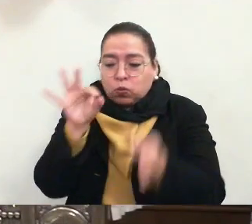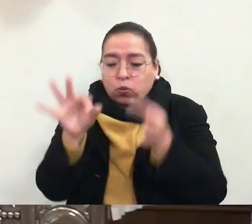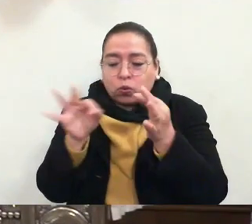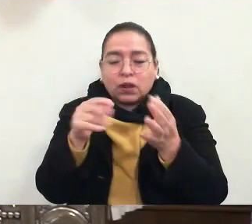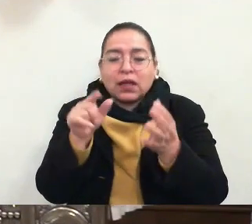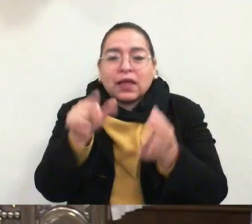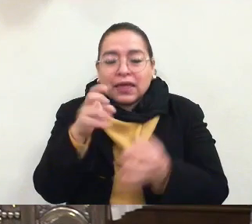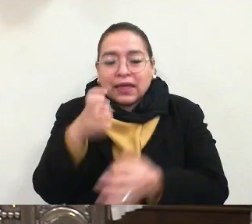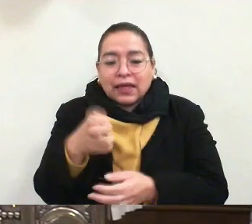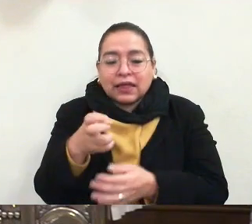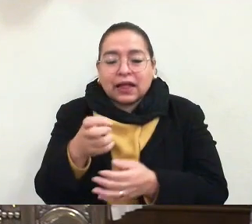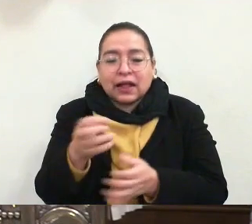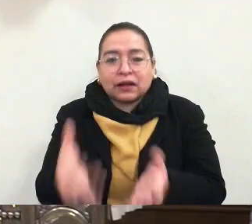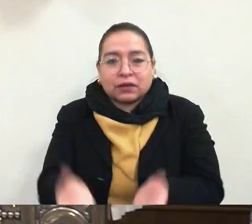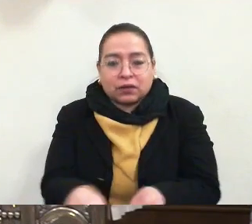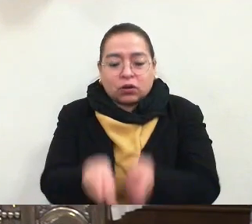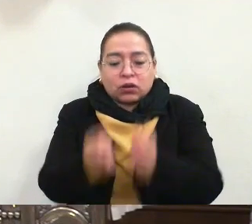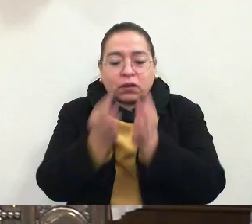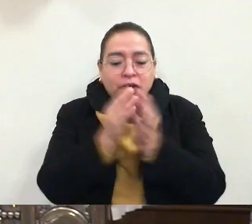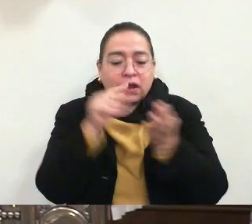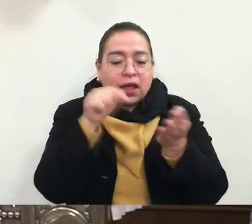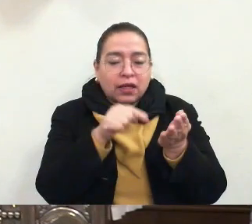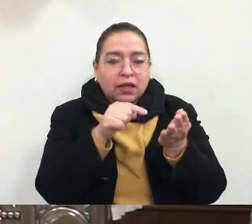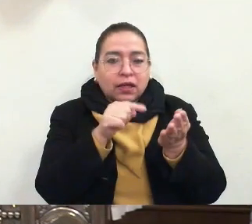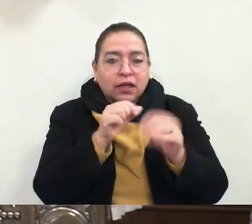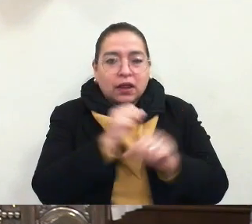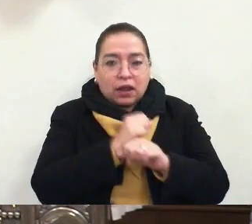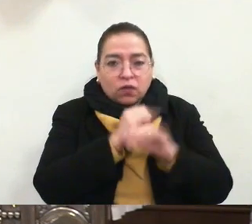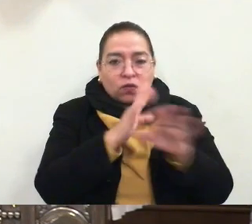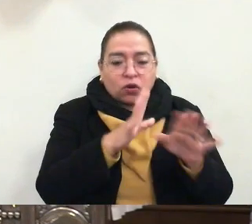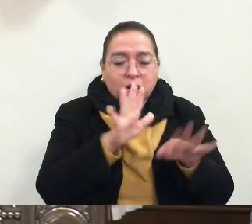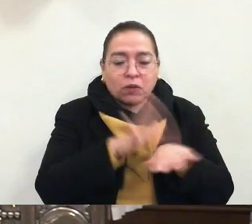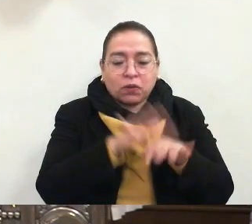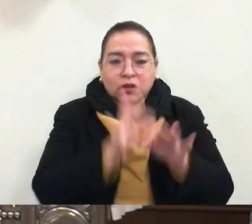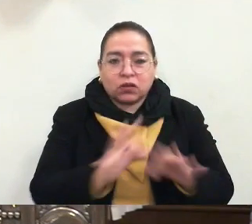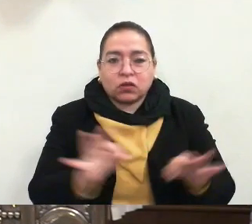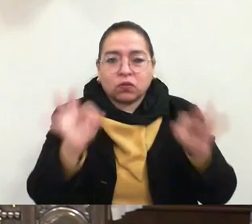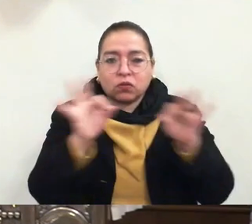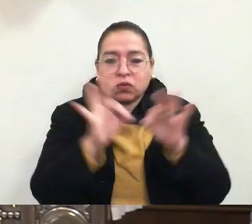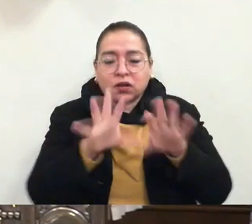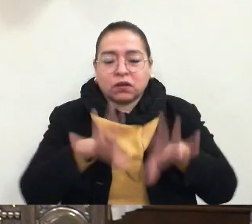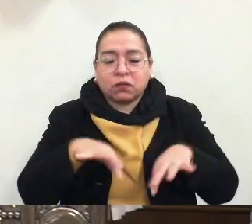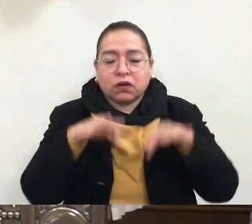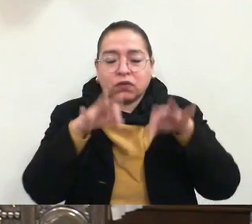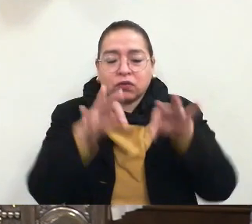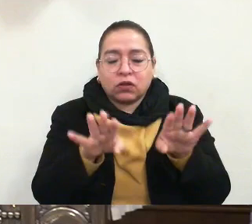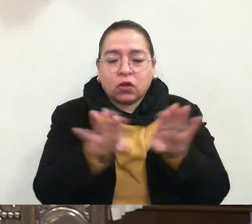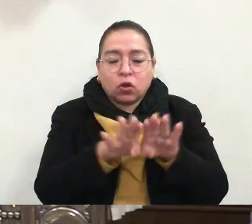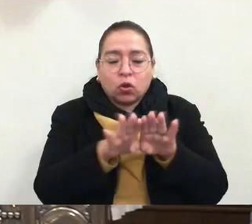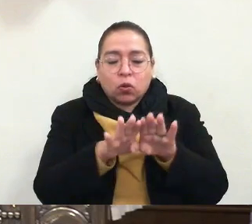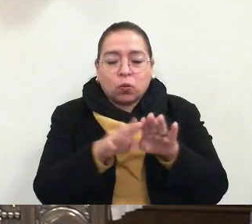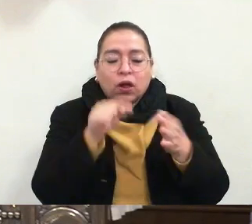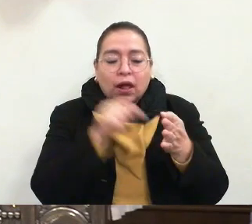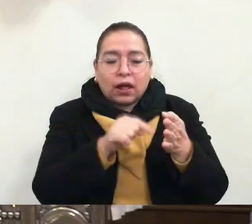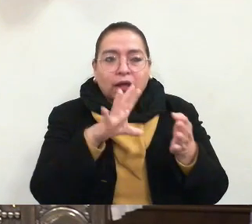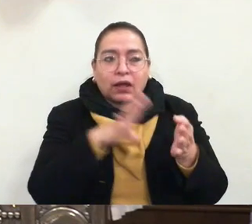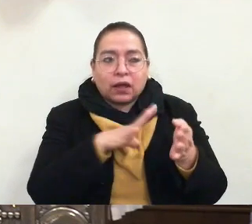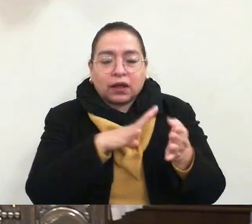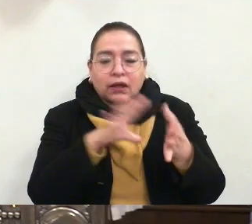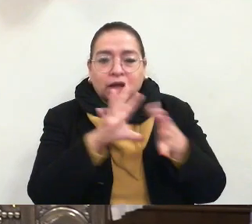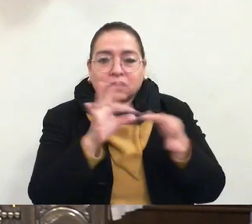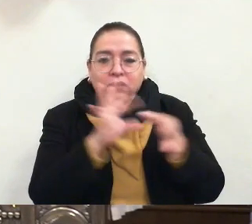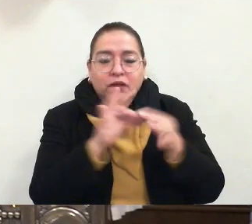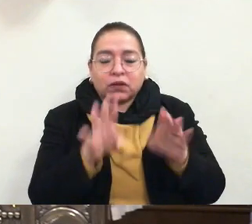necesario, lo fundamental para creer, amar y esperar.